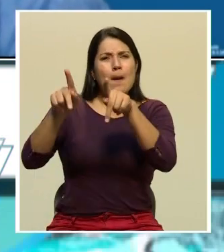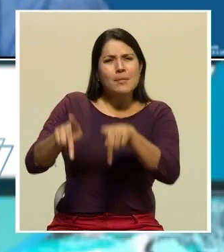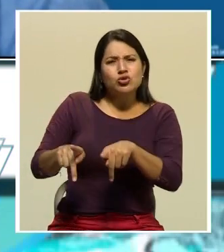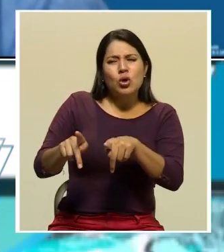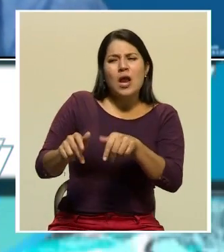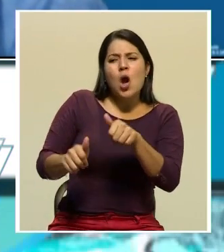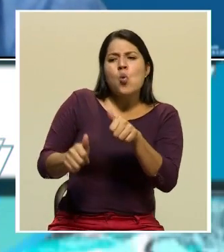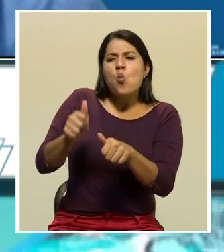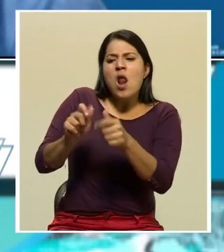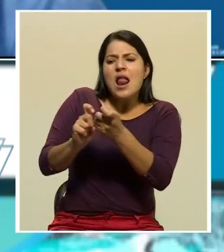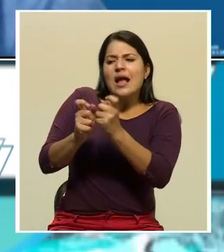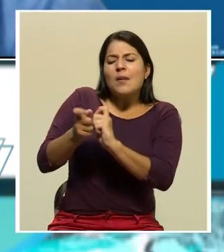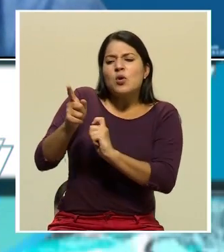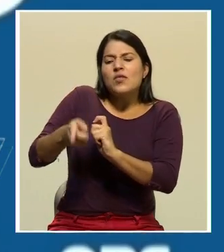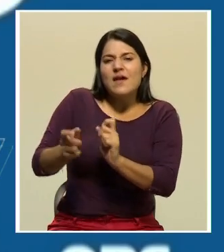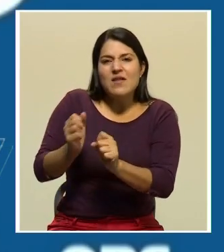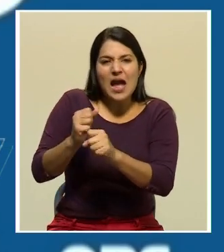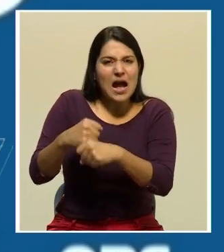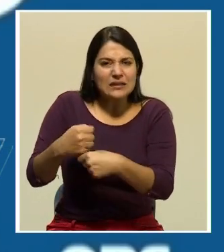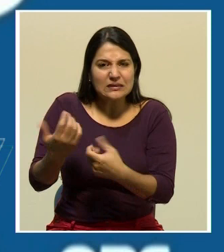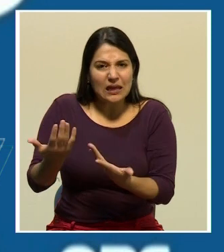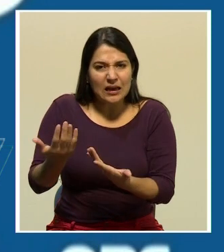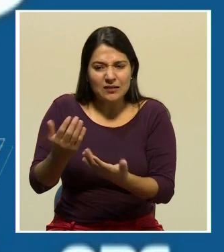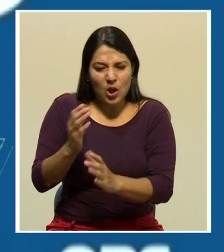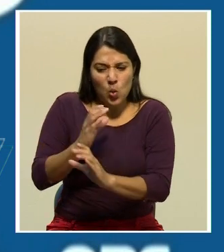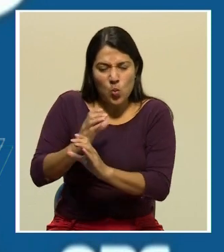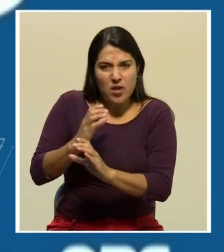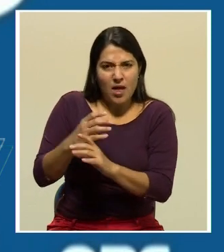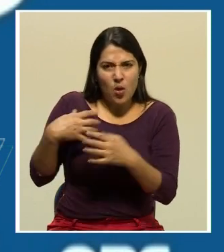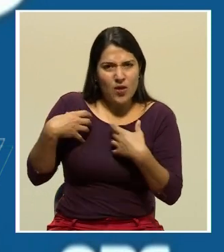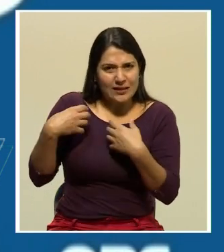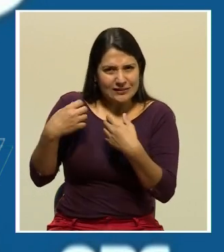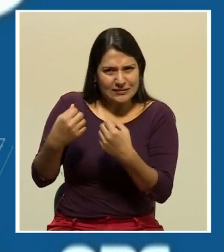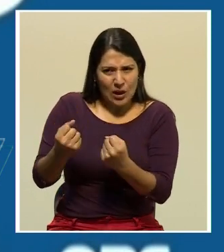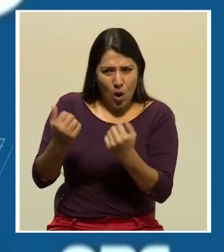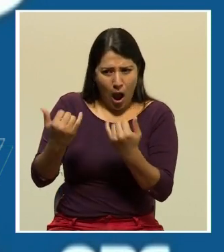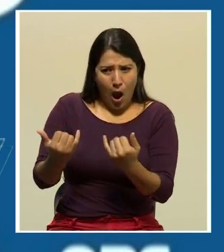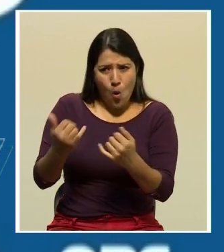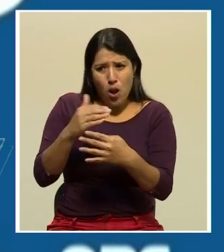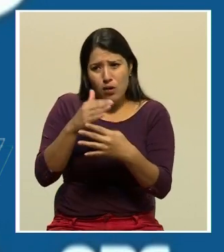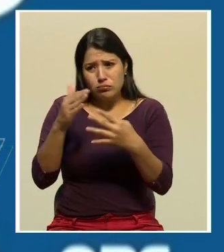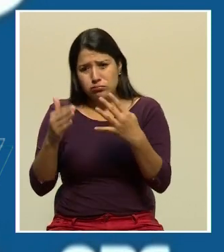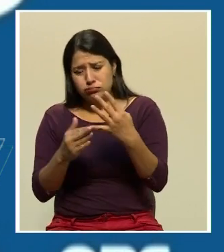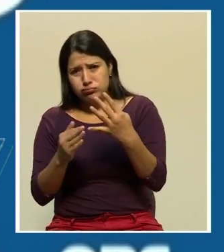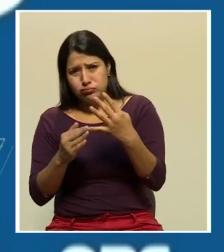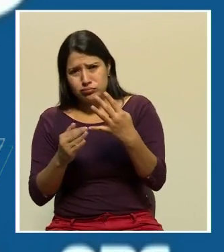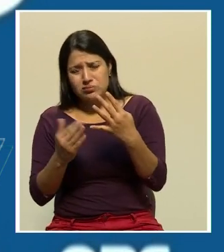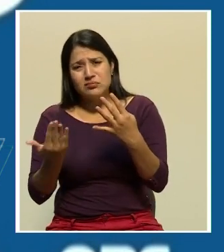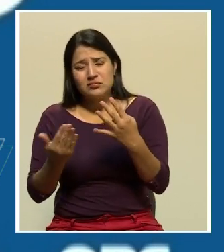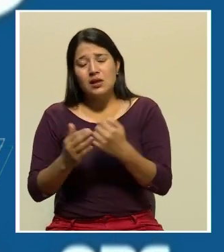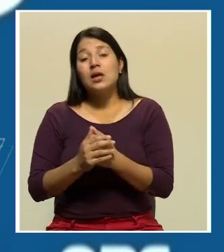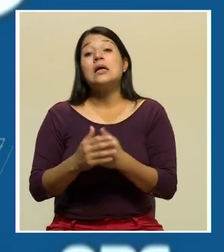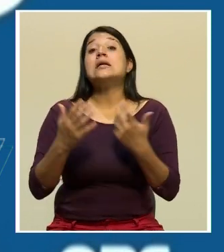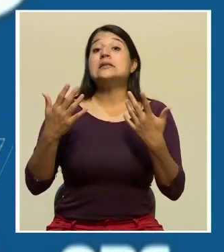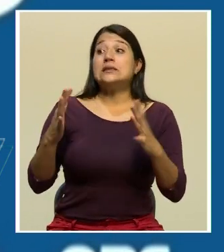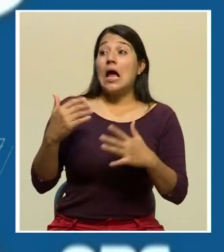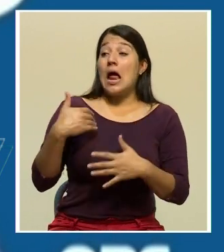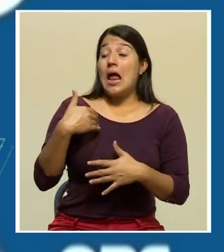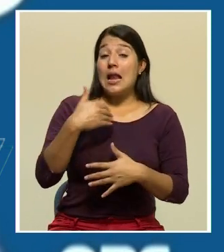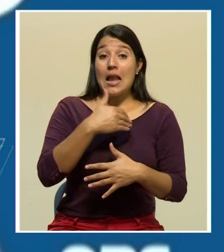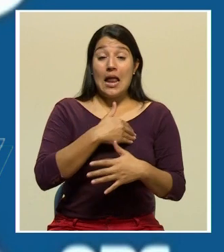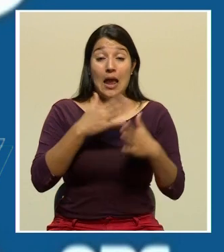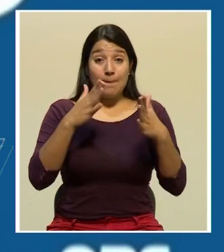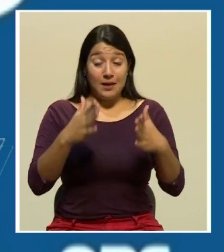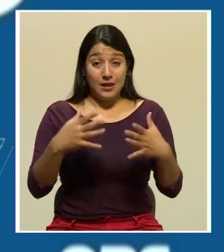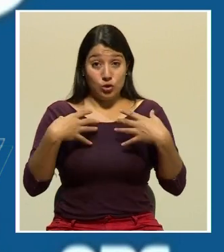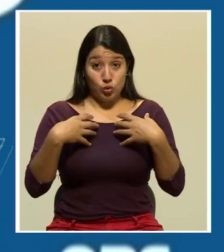manera diferente? Obviamente, ya desde un inicio, el señor ministro, durante las sesiones que